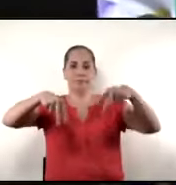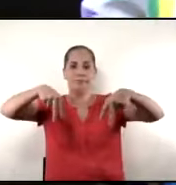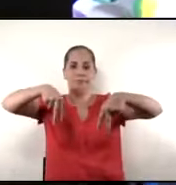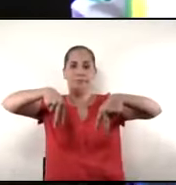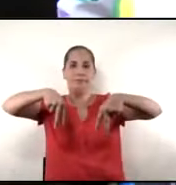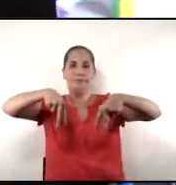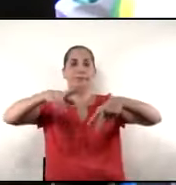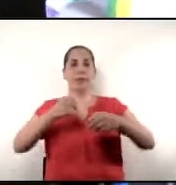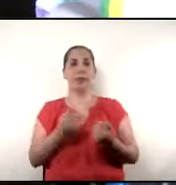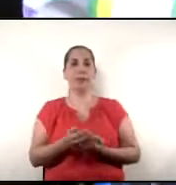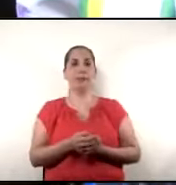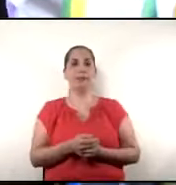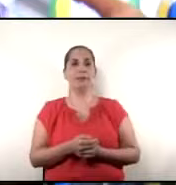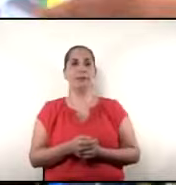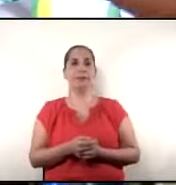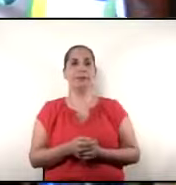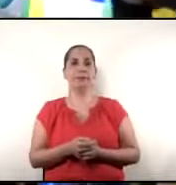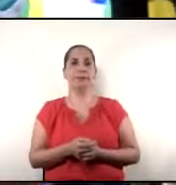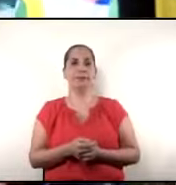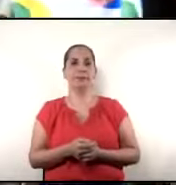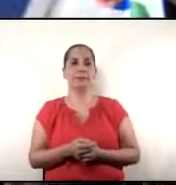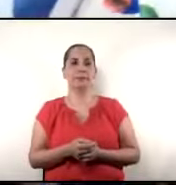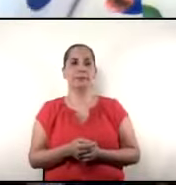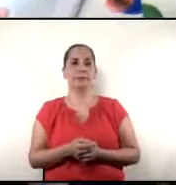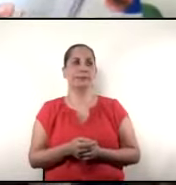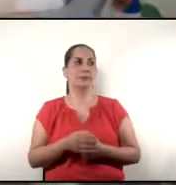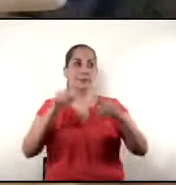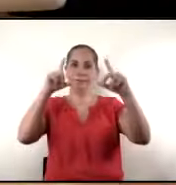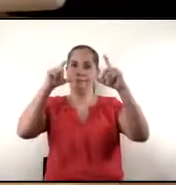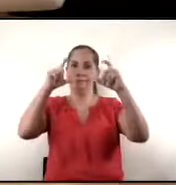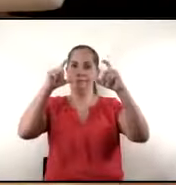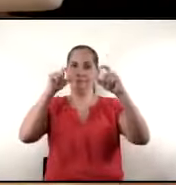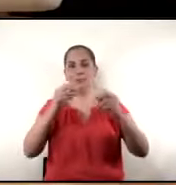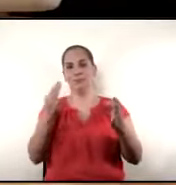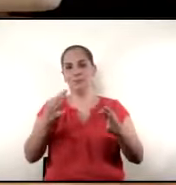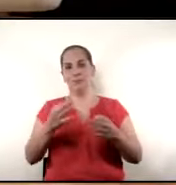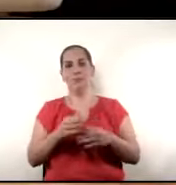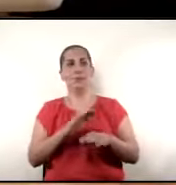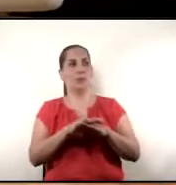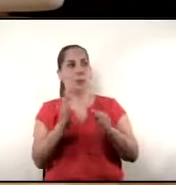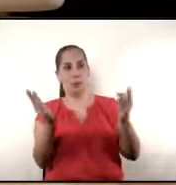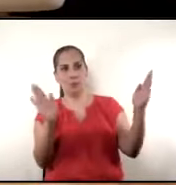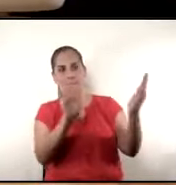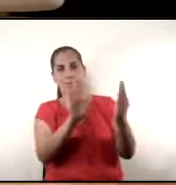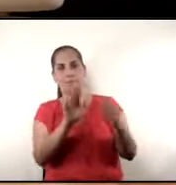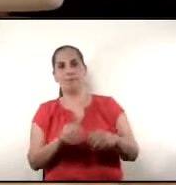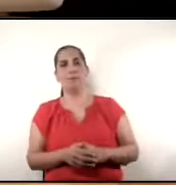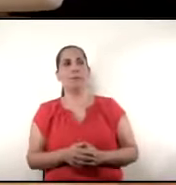frente para que puedan realizar la foto respectiva. Por favor, aquí al frente.